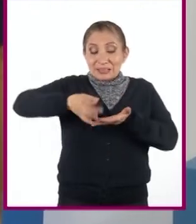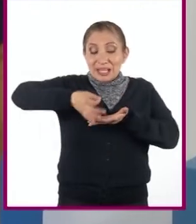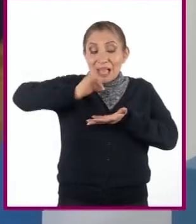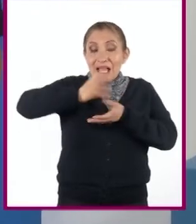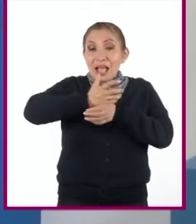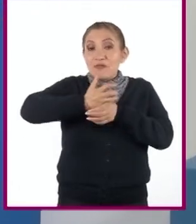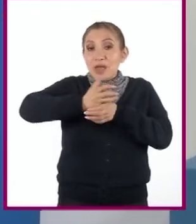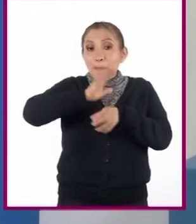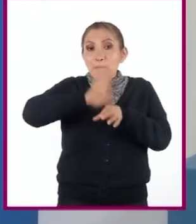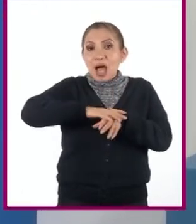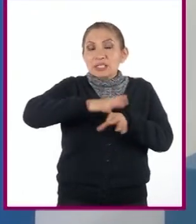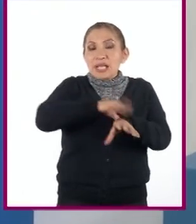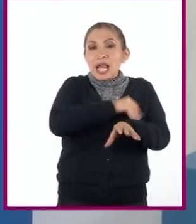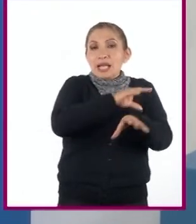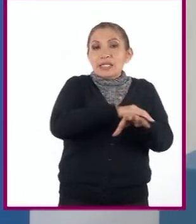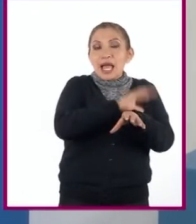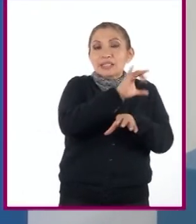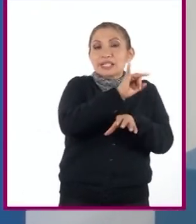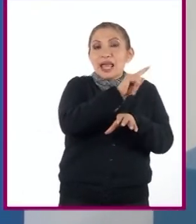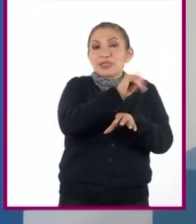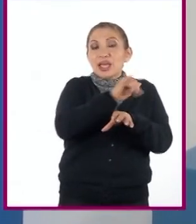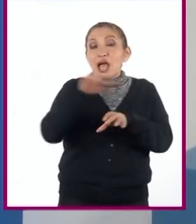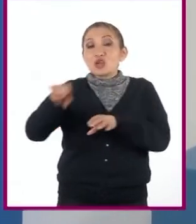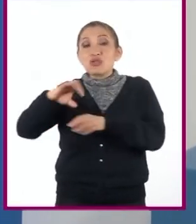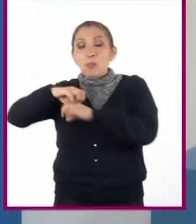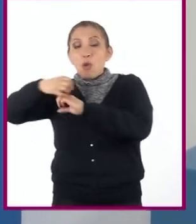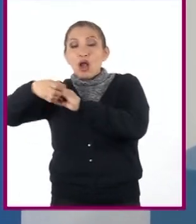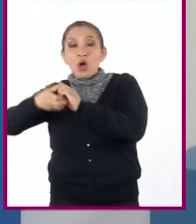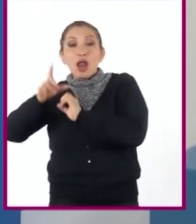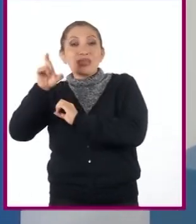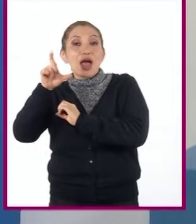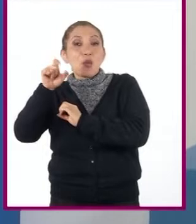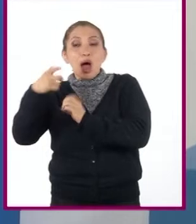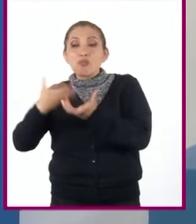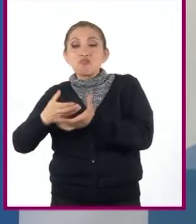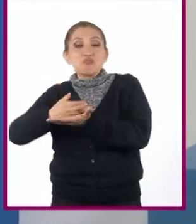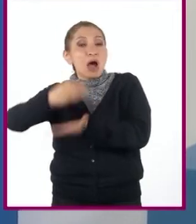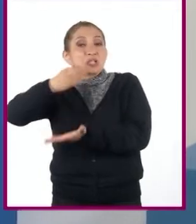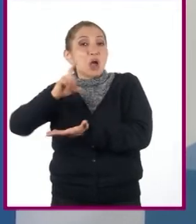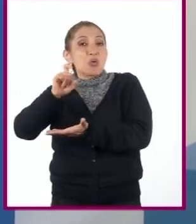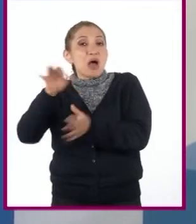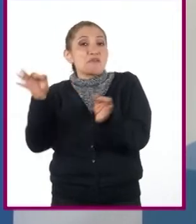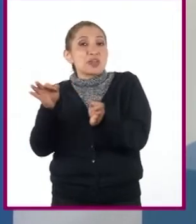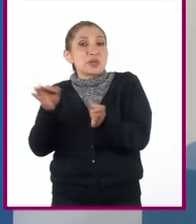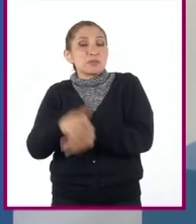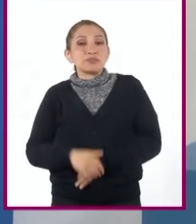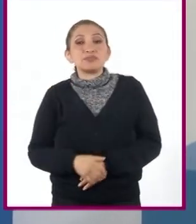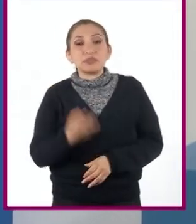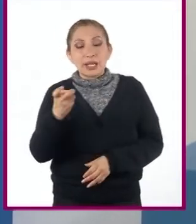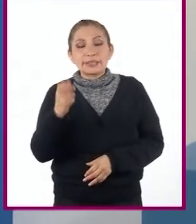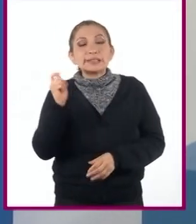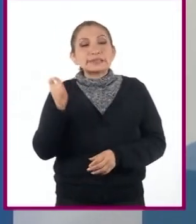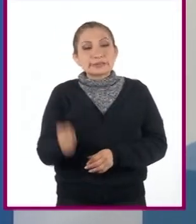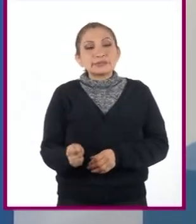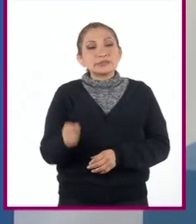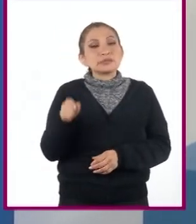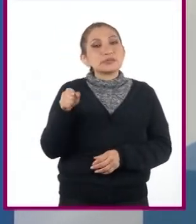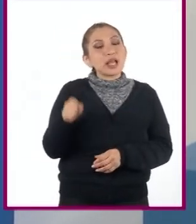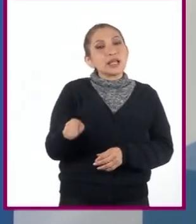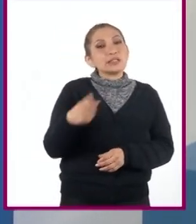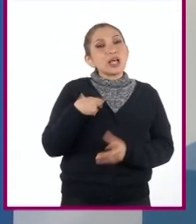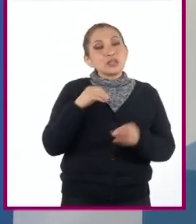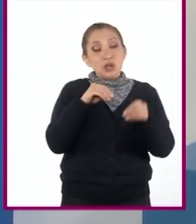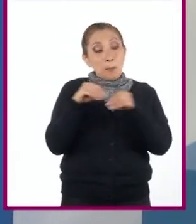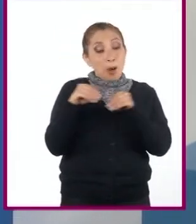tienen mayor energía cinética promedio que las moléculas de agua en un vaso con agua helada, lo que también significa que